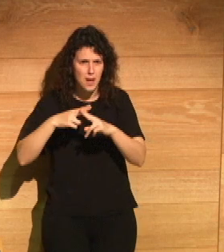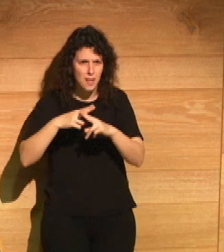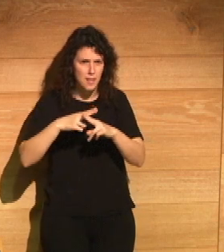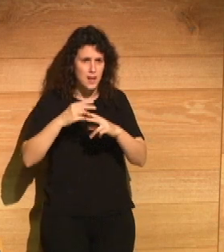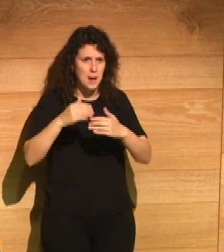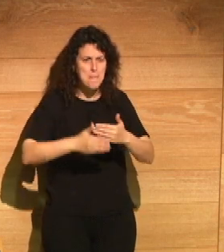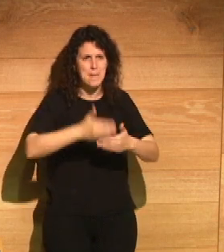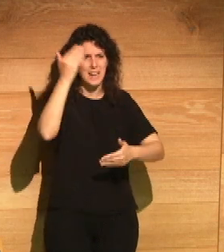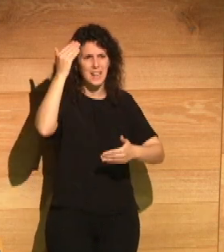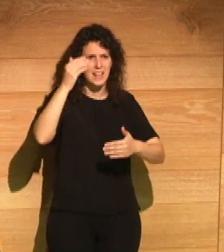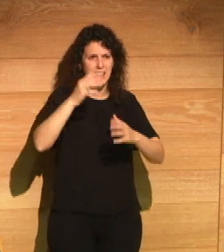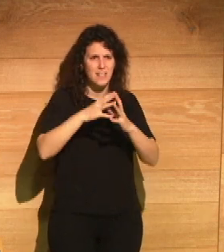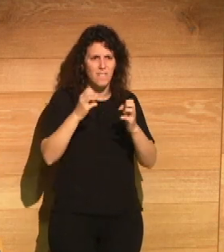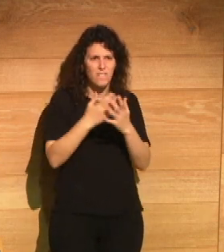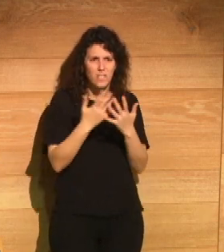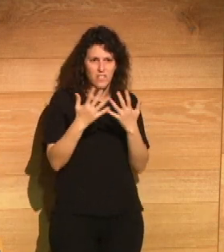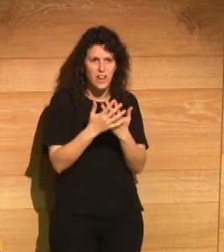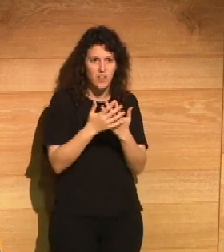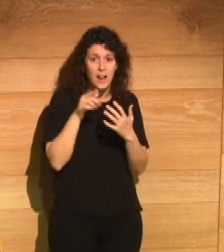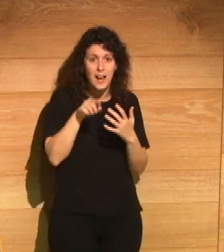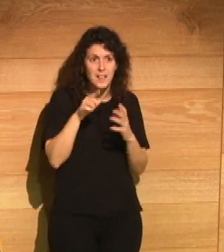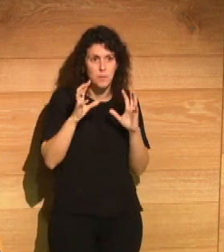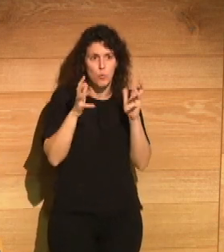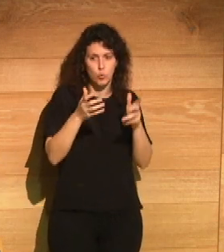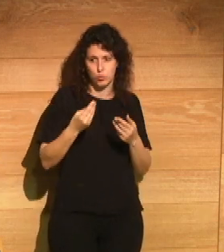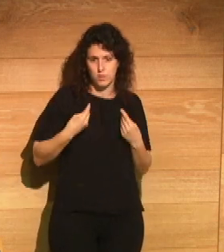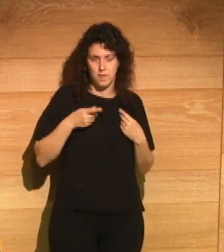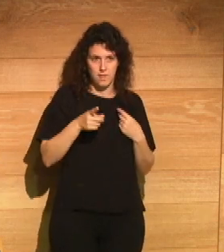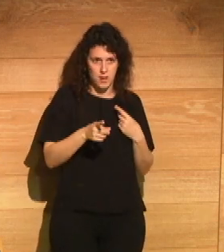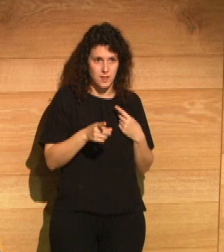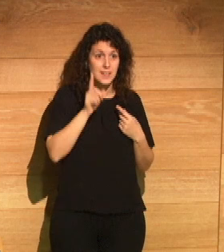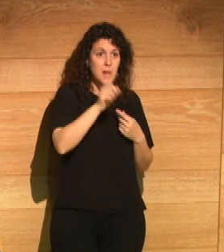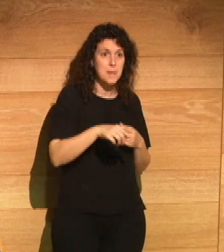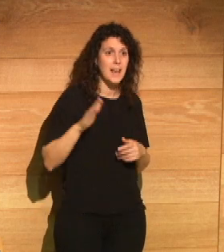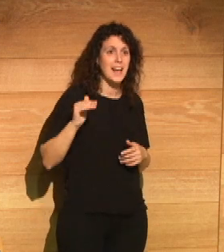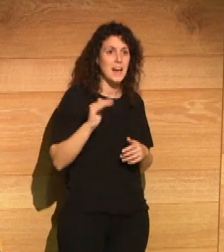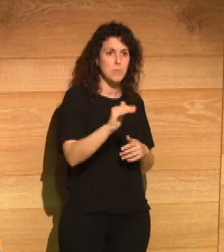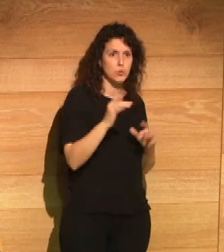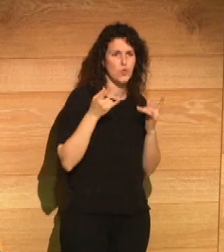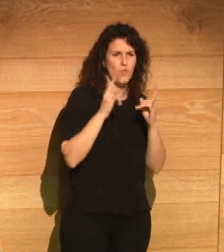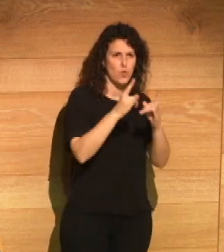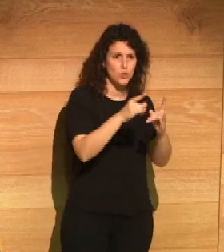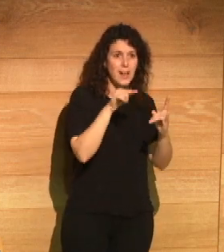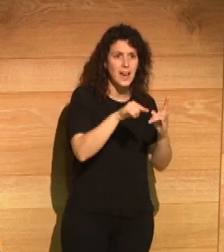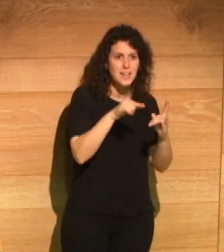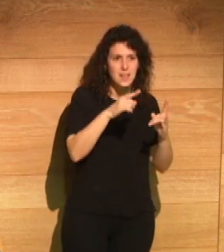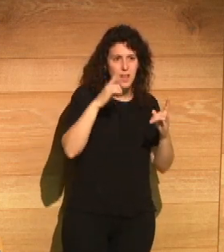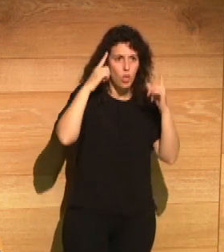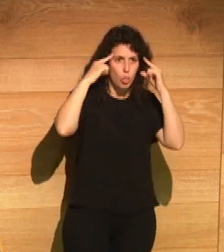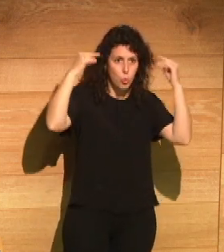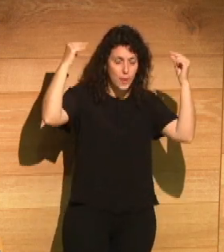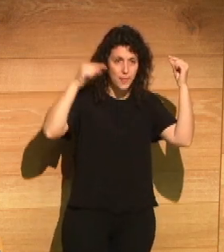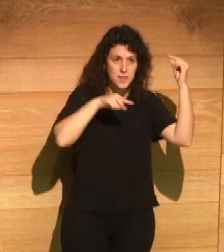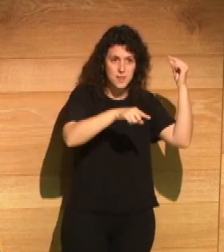barro, en las paredes vivía el Viruñas. Y también en los campos, en los bosques, había duendes. Y entonces